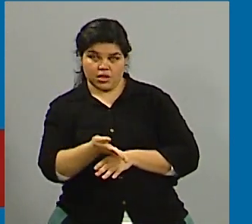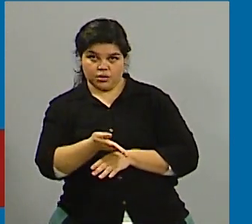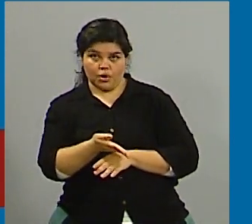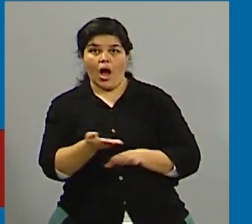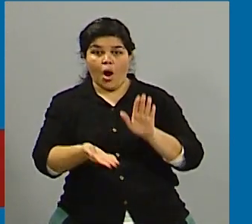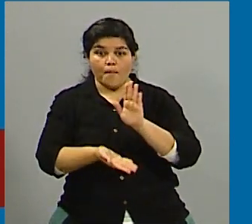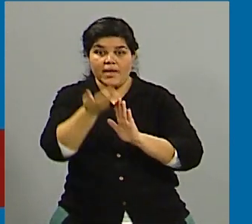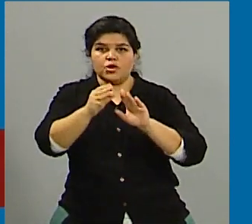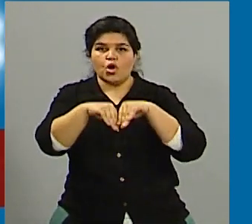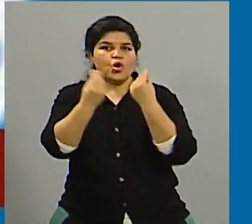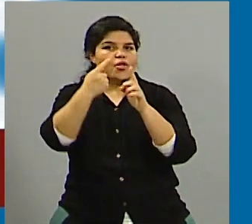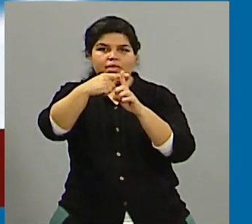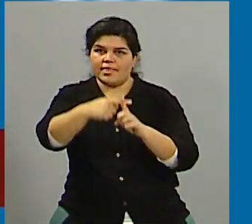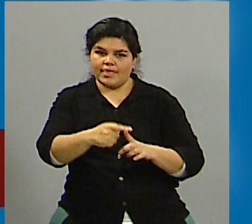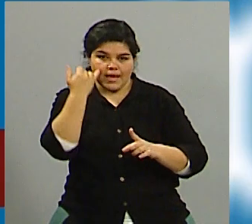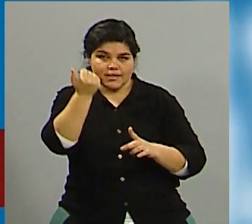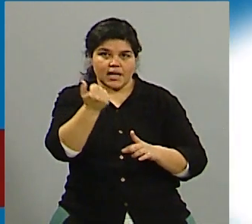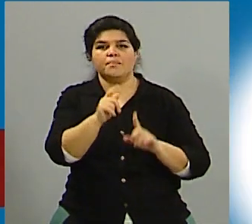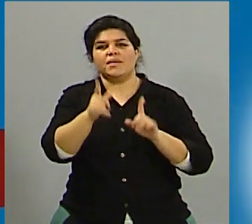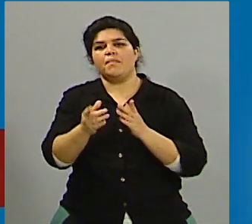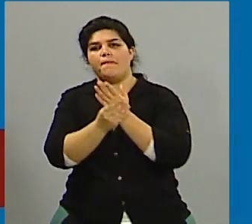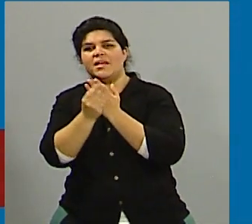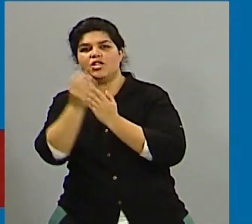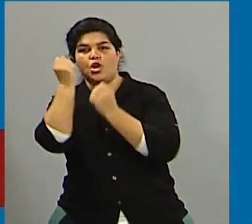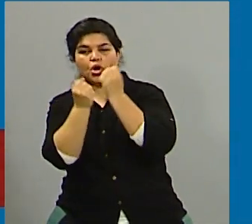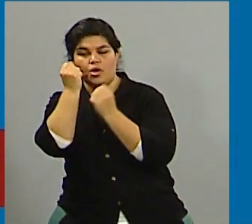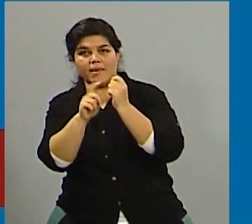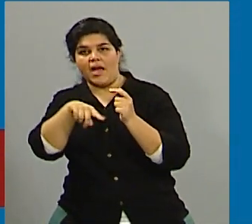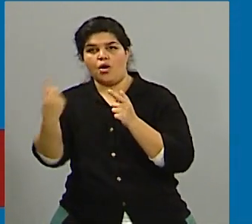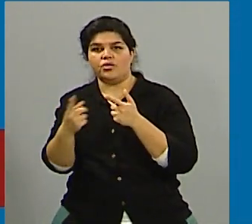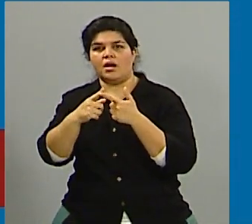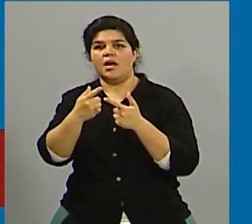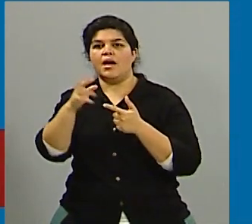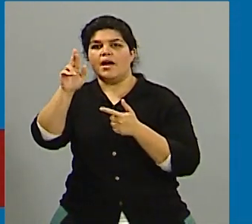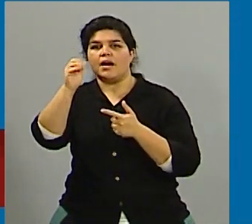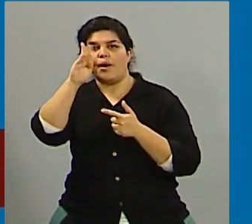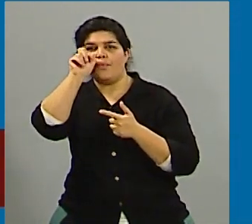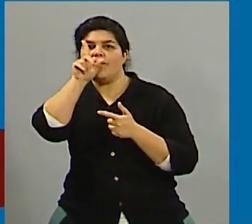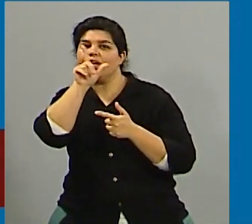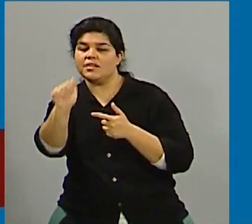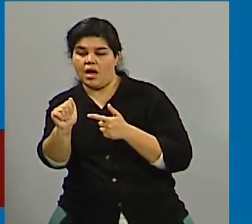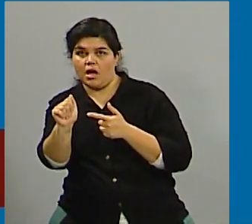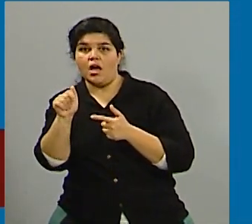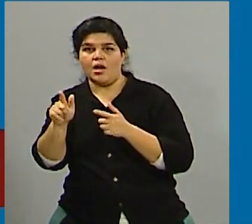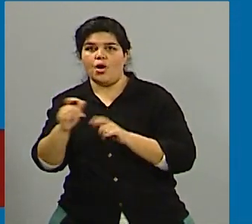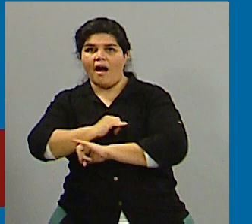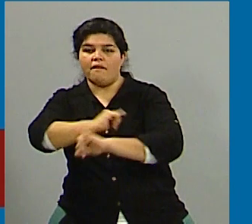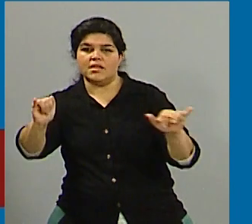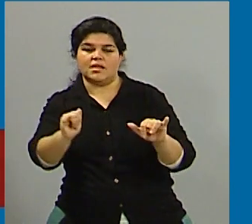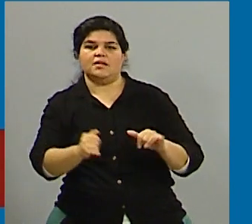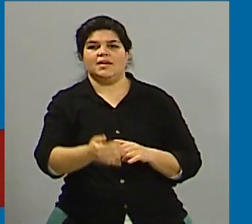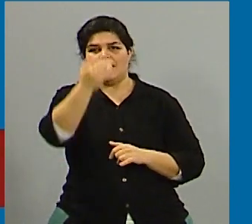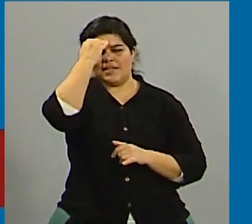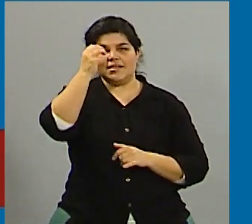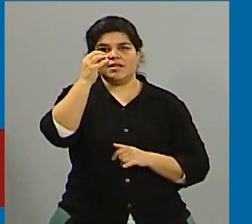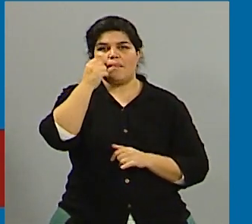Economía, con la directora ejecutiva del ANSES, Fernanda Raberta, anunciaron una serie de refuerzos: 15.000 pesos para la jubilación mínima en junio,